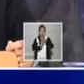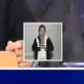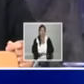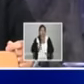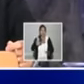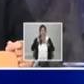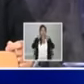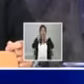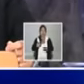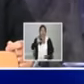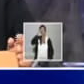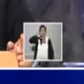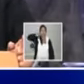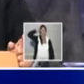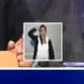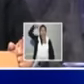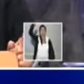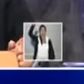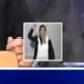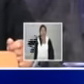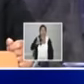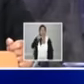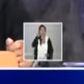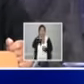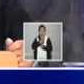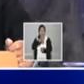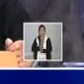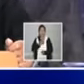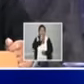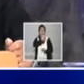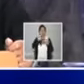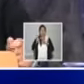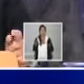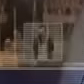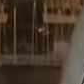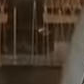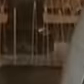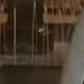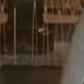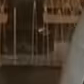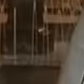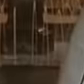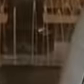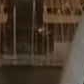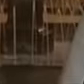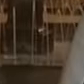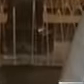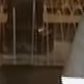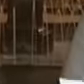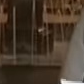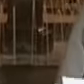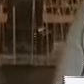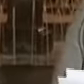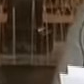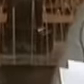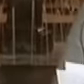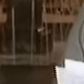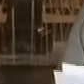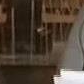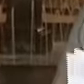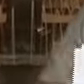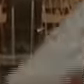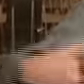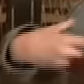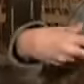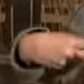el representante de Peruanos por el Cambio ha dicho, entre otras cosas, que es un plan de trabajo que